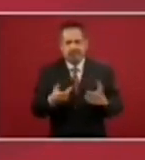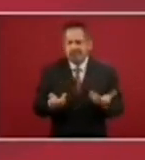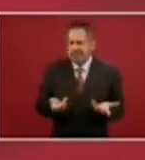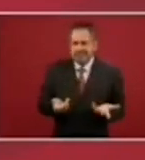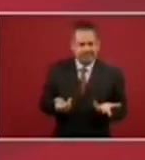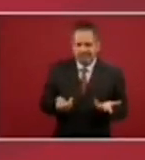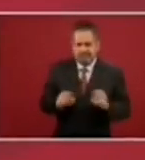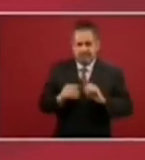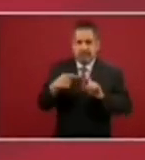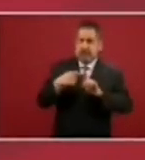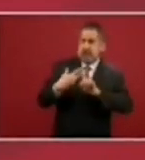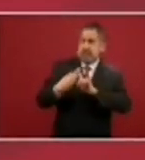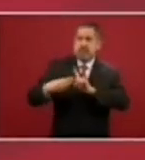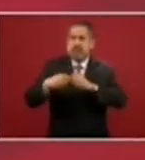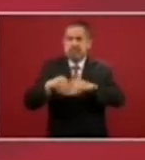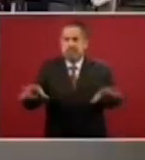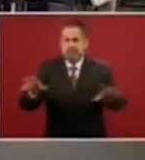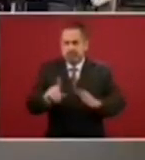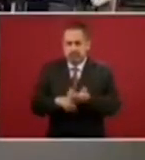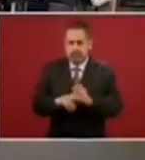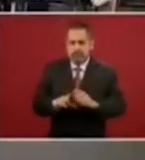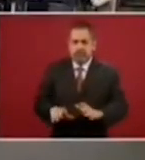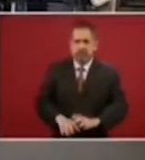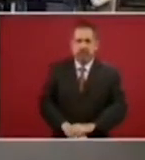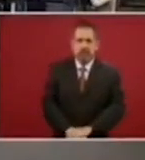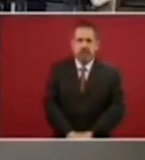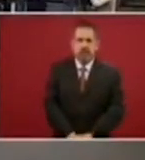contagie a las masas.